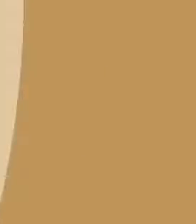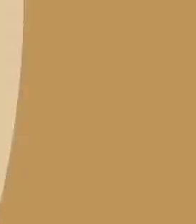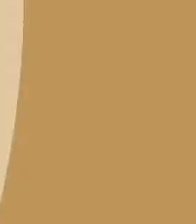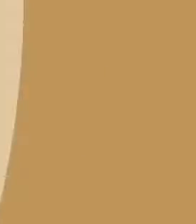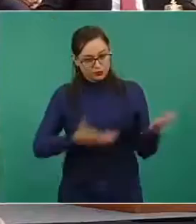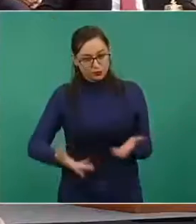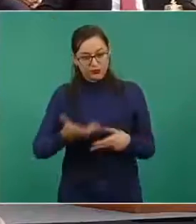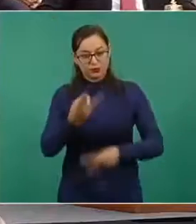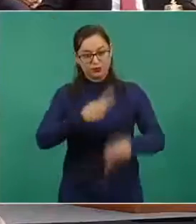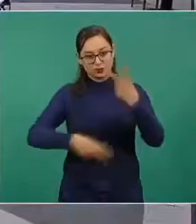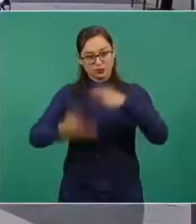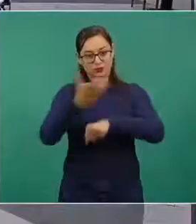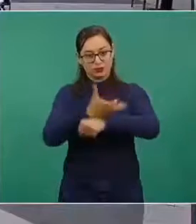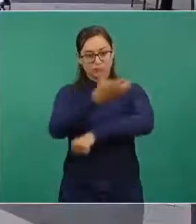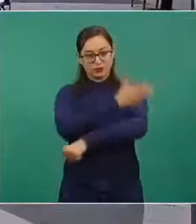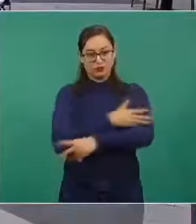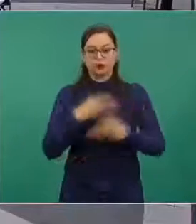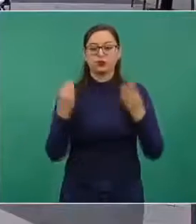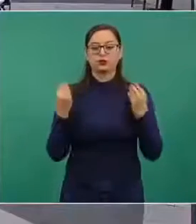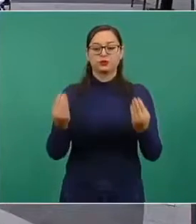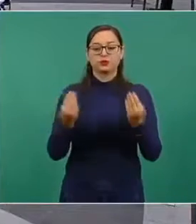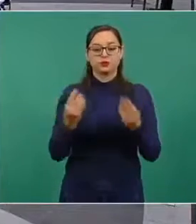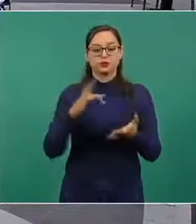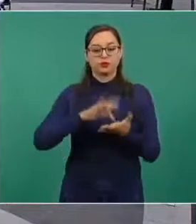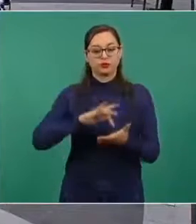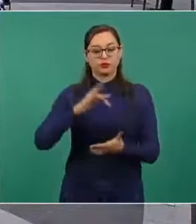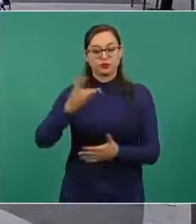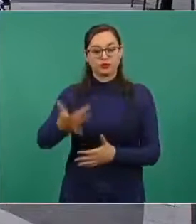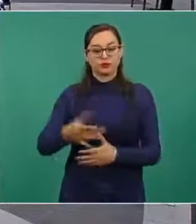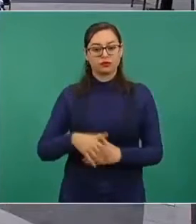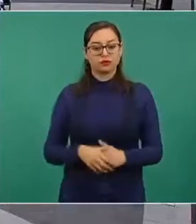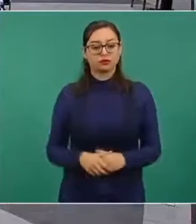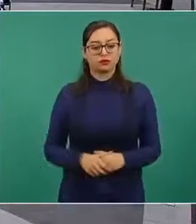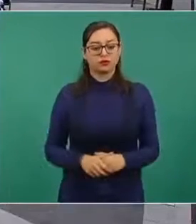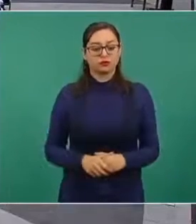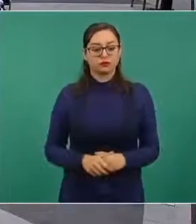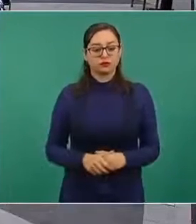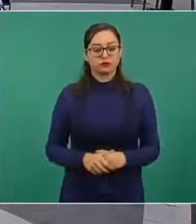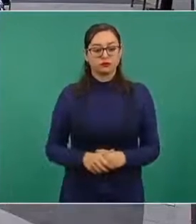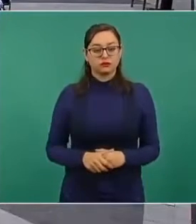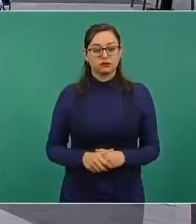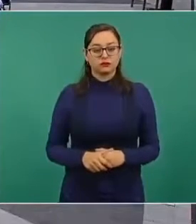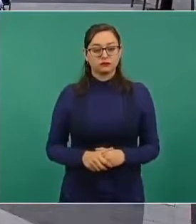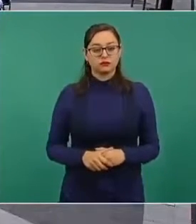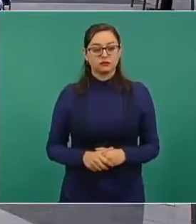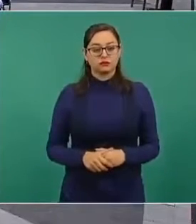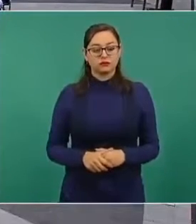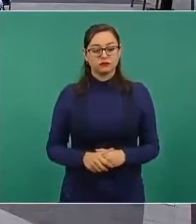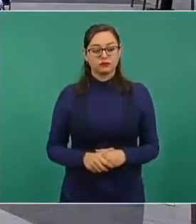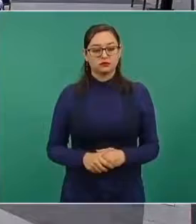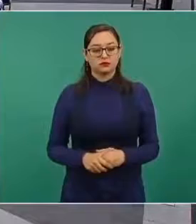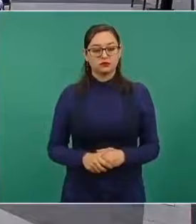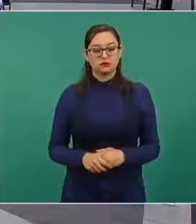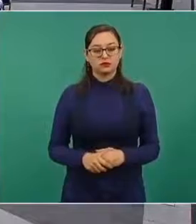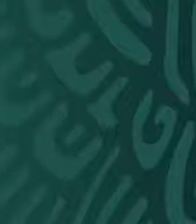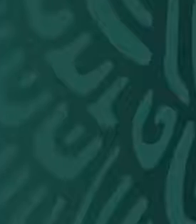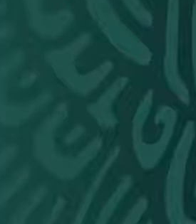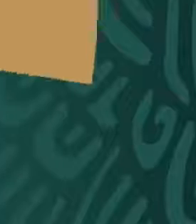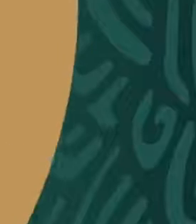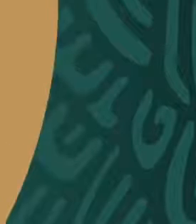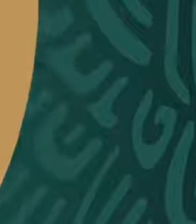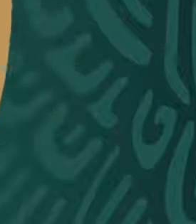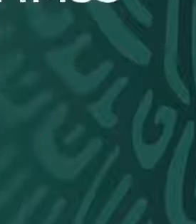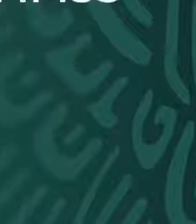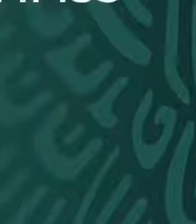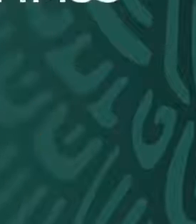extracción. Durante la Asamblea General Ordinaria del Instituto Mexicano del Seguro Social, el presidente López Obrador